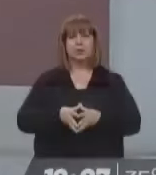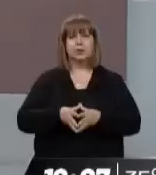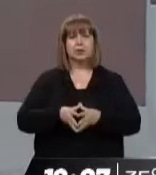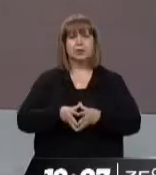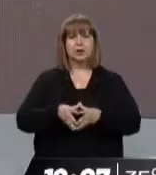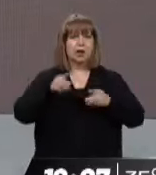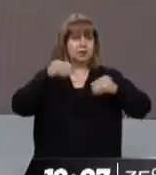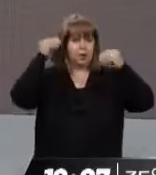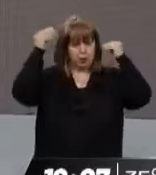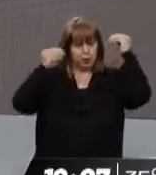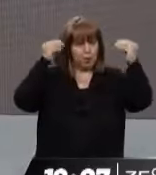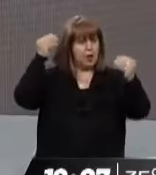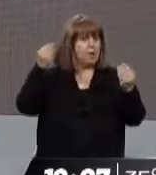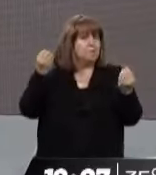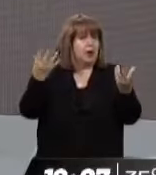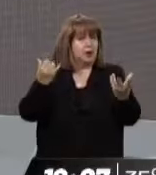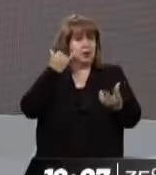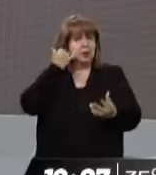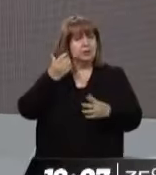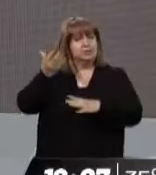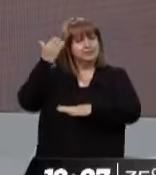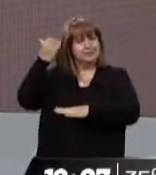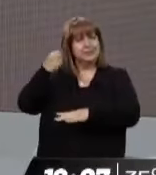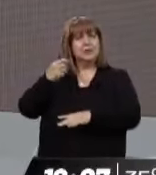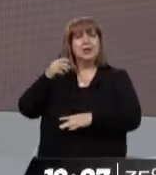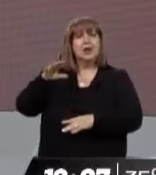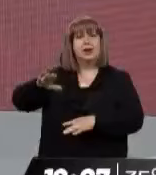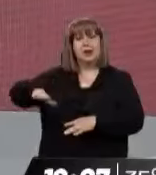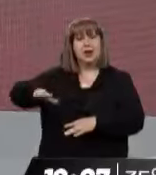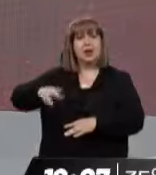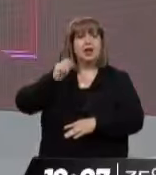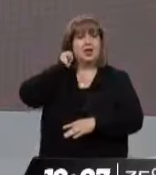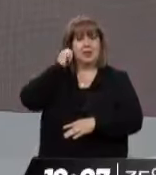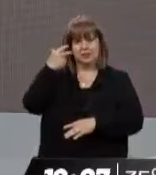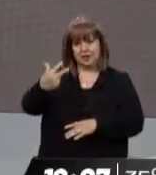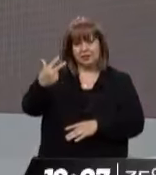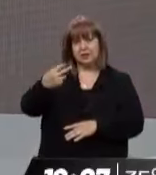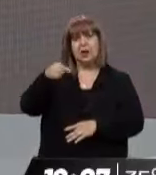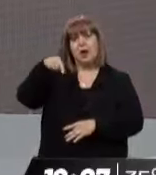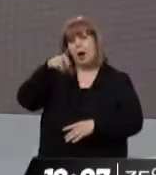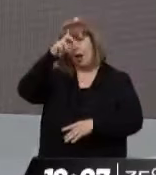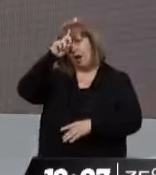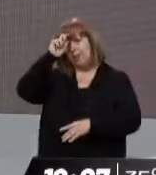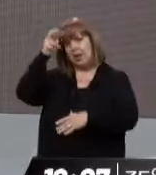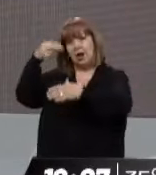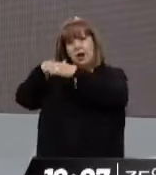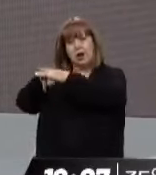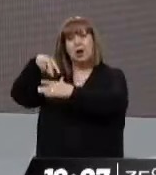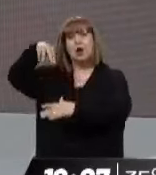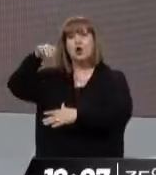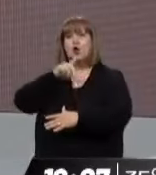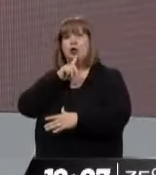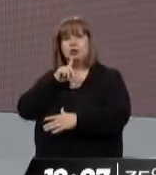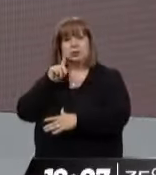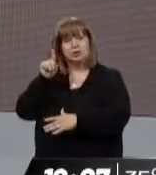Crece la preocupación por el presunto abuso sexual a un niño de 3 años que está internado en el hospital Noti con un cuadro de